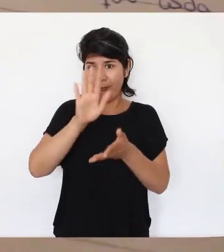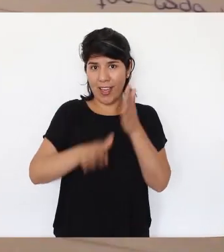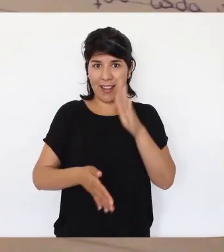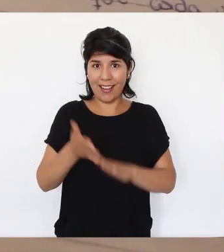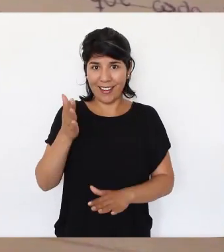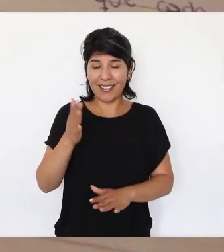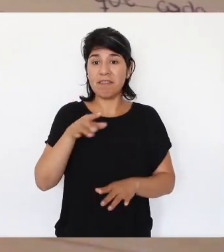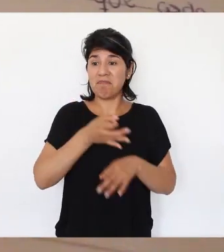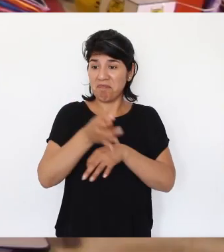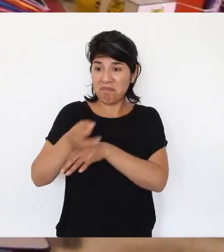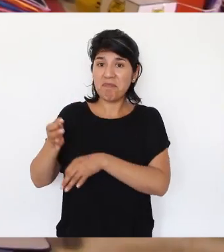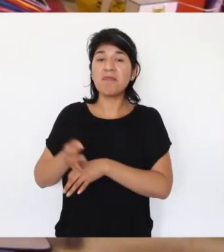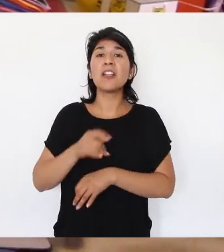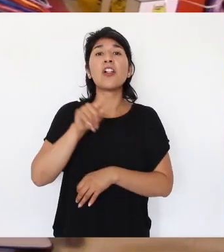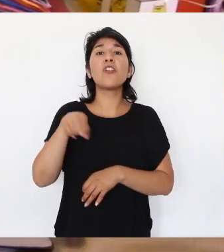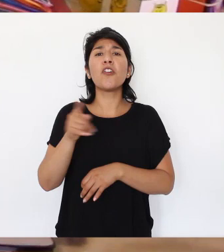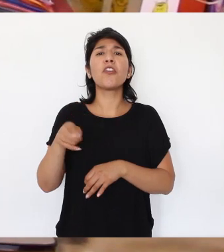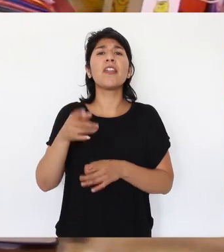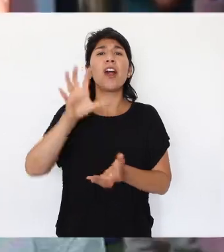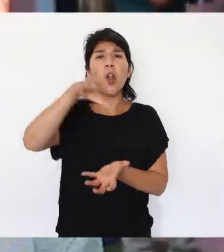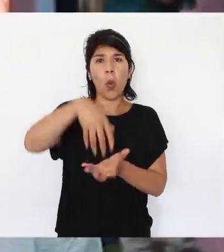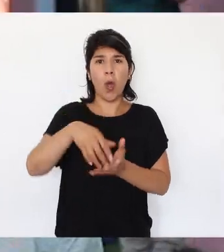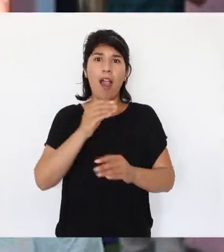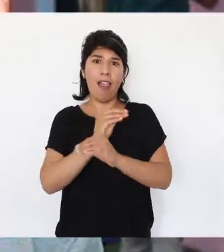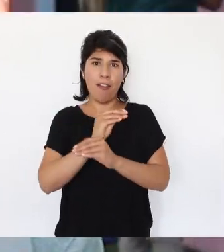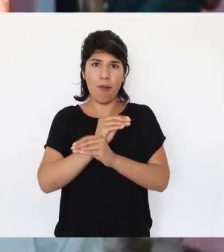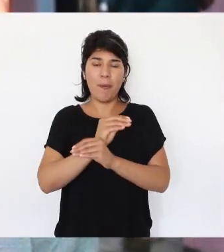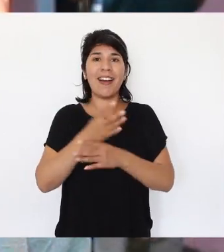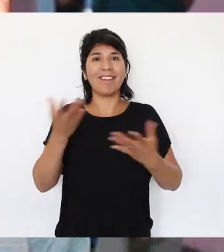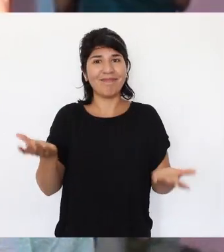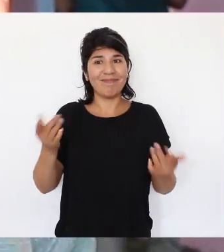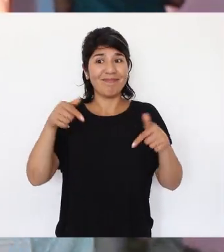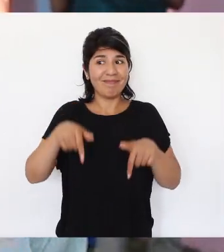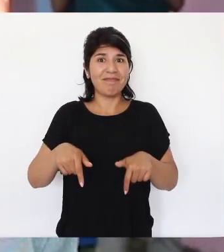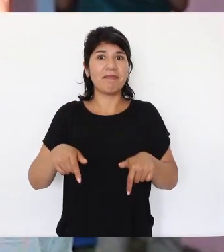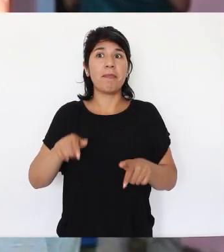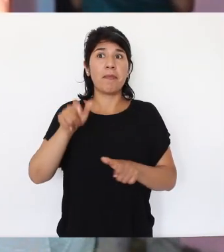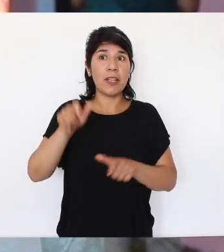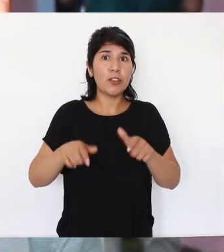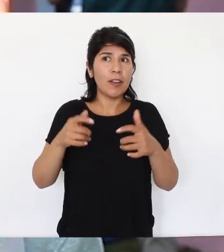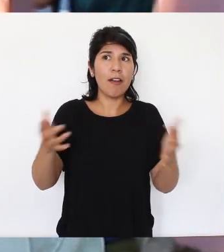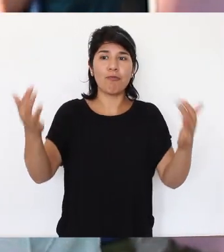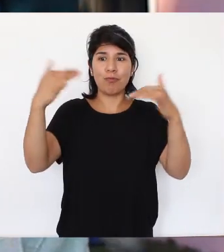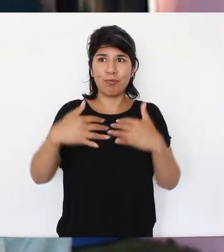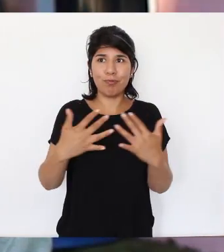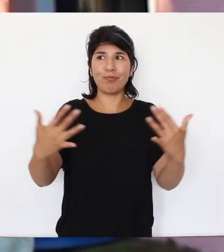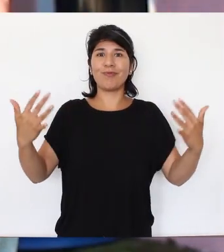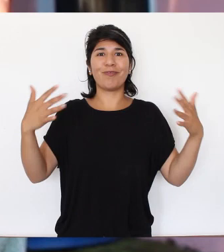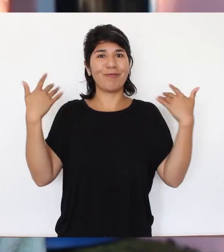a cambio de esta capacitación que se realizó en este en el espacio de la Loma así que bueno con este marco de público